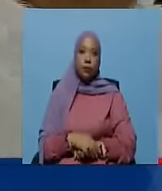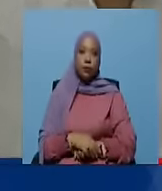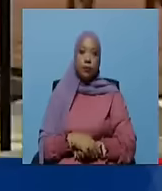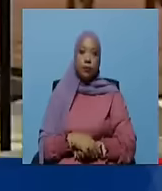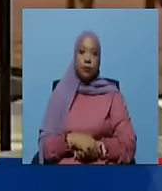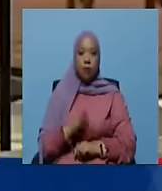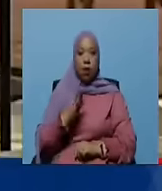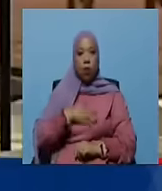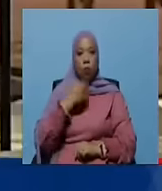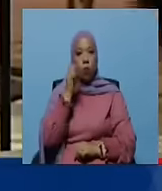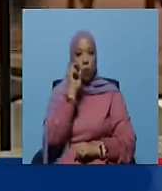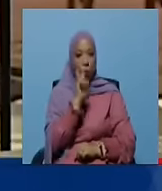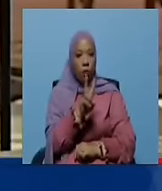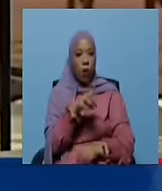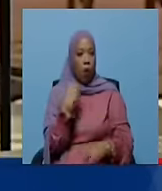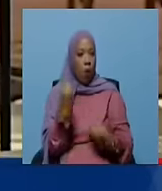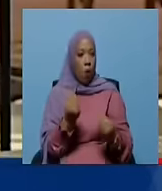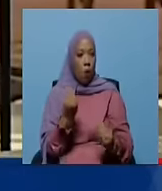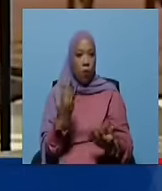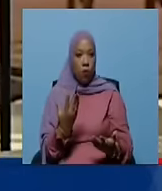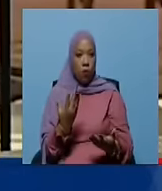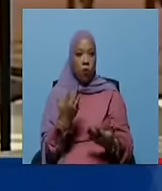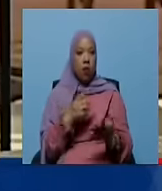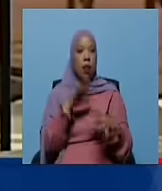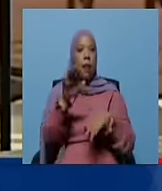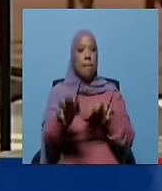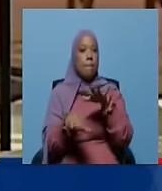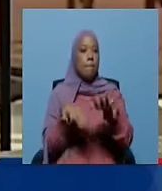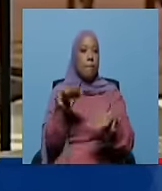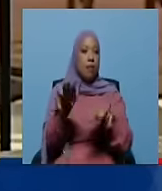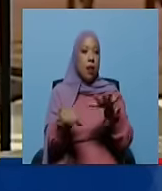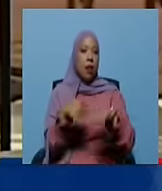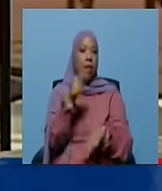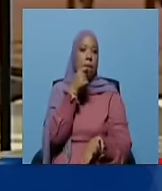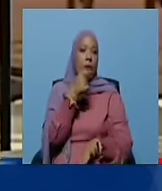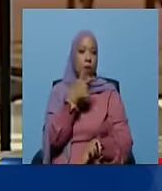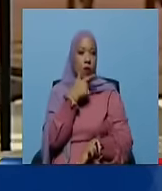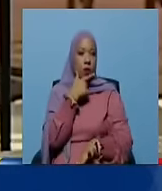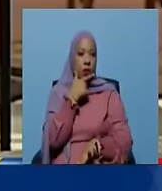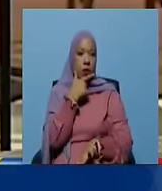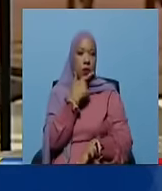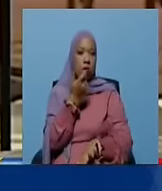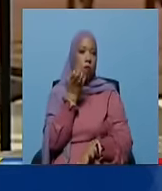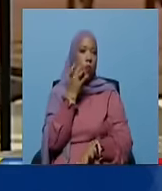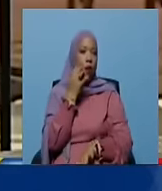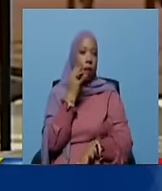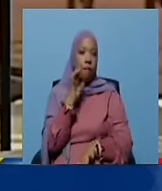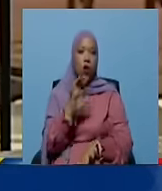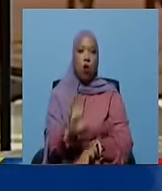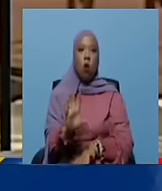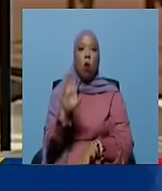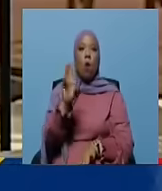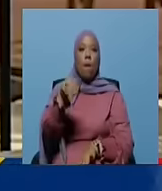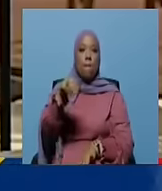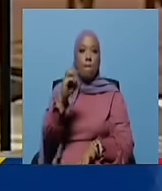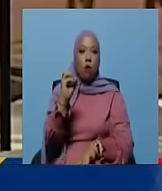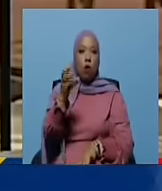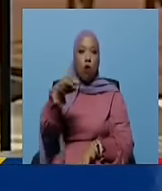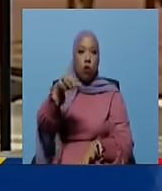¿Cómo podemos mostrar las playas más hermosas como Mochima, Los